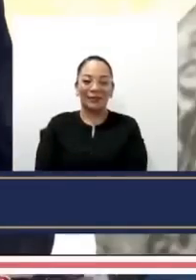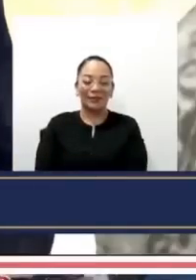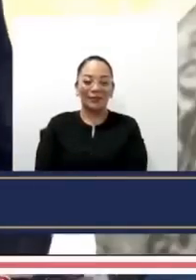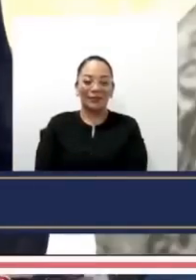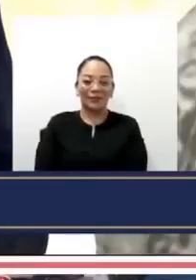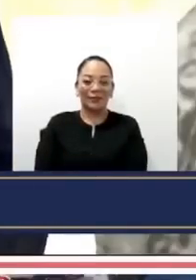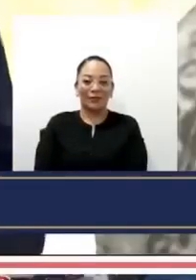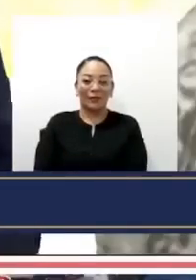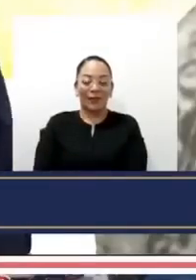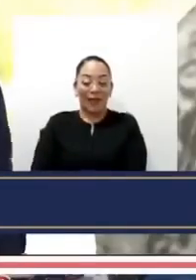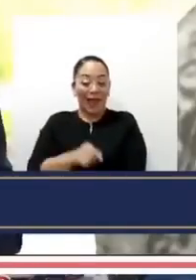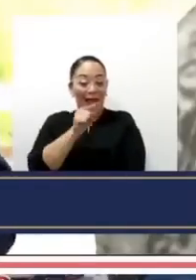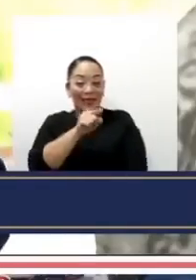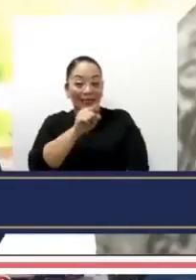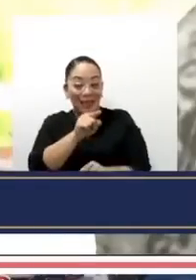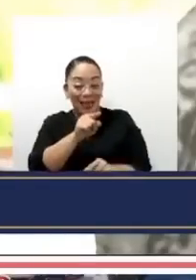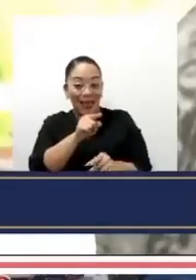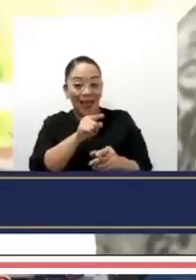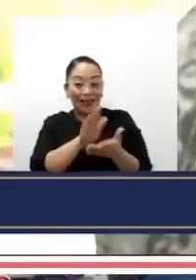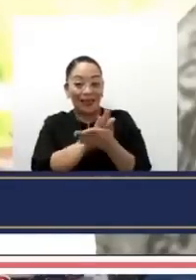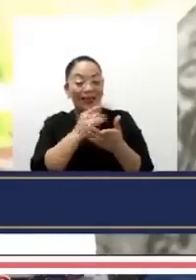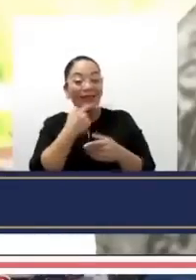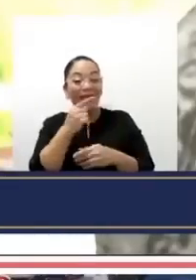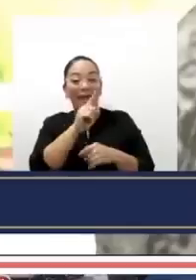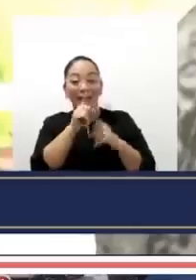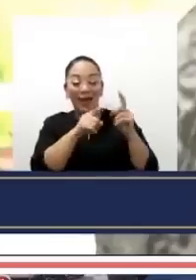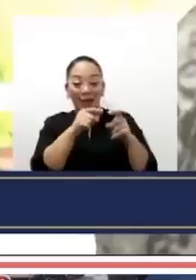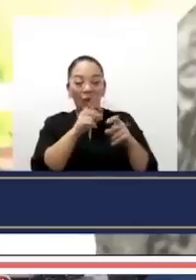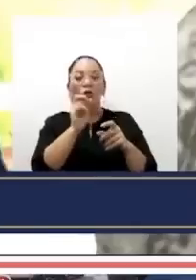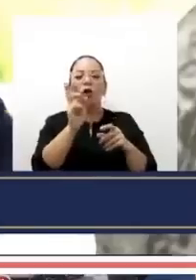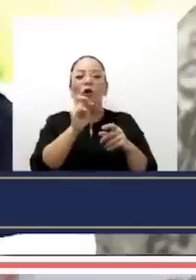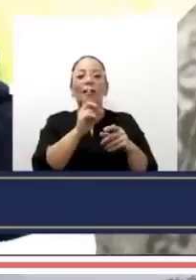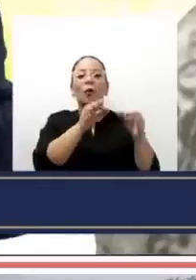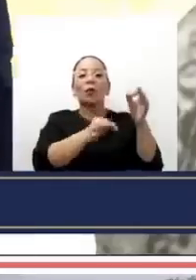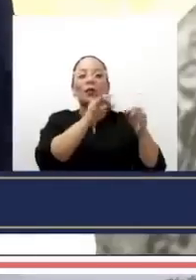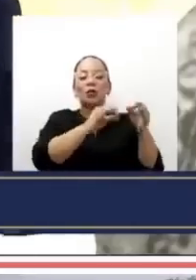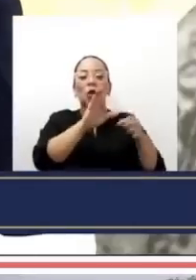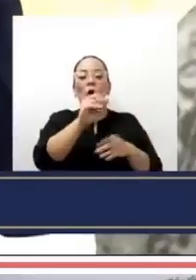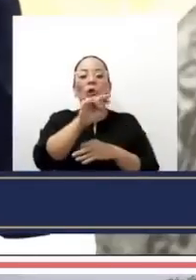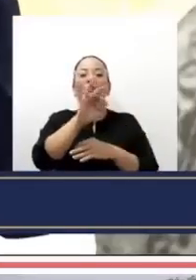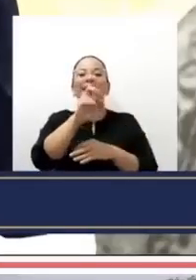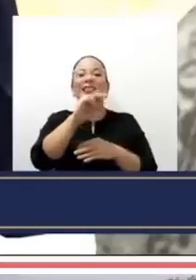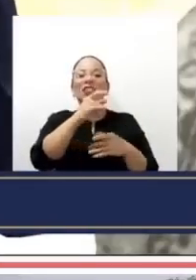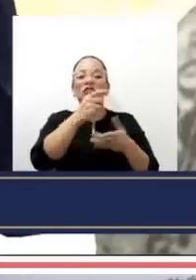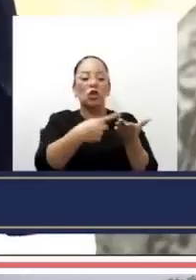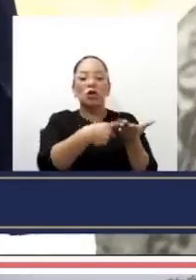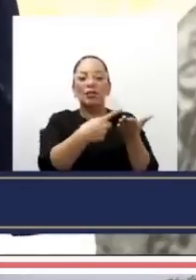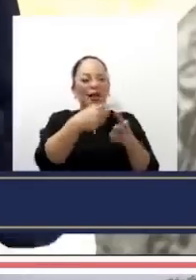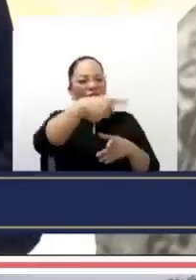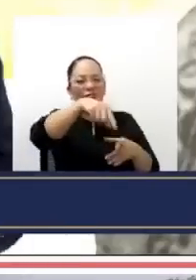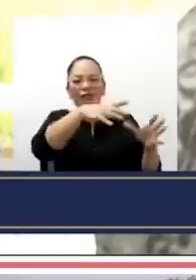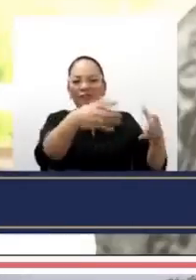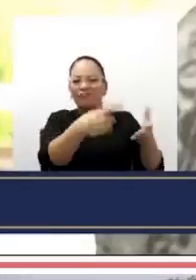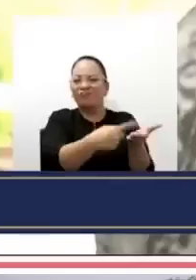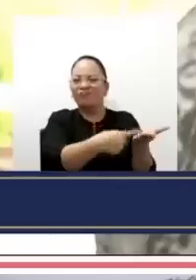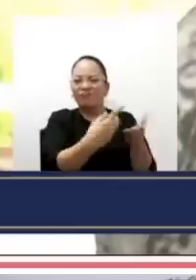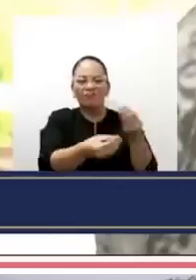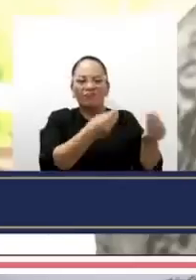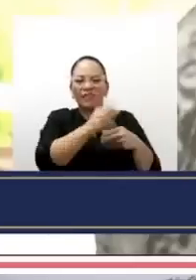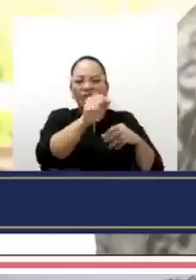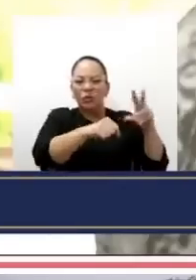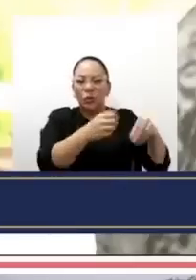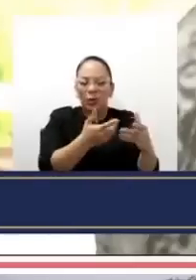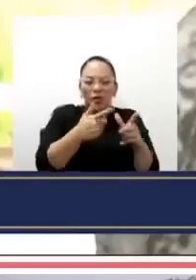Ese cuestionamiento, ese decreto está en la jurisdicción contenciosa. Ahí está discutiéndose su juridicidad. ¿Cómo va a abrir